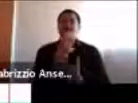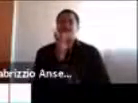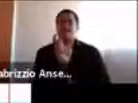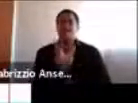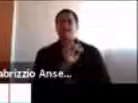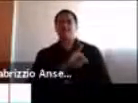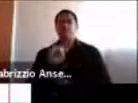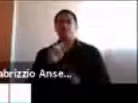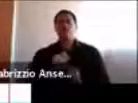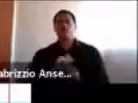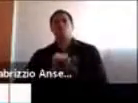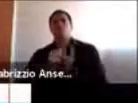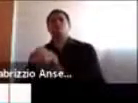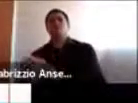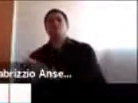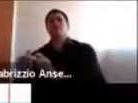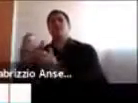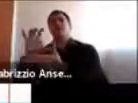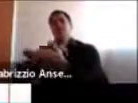ver en los resultados de las investigaciones